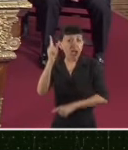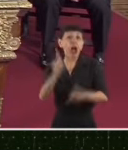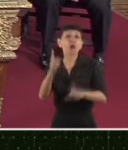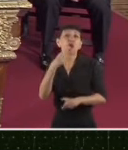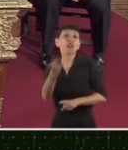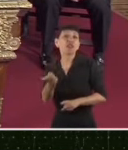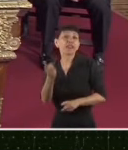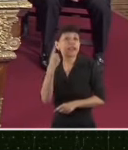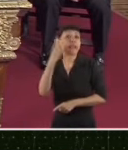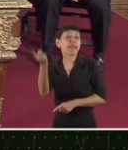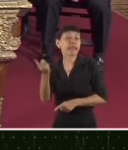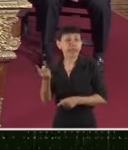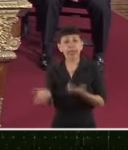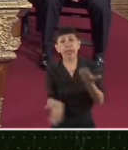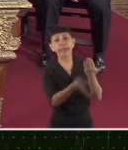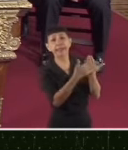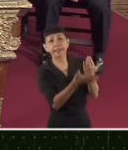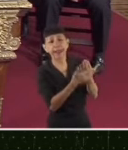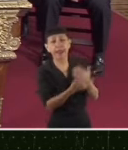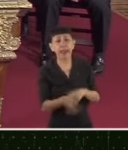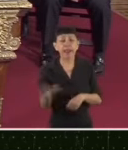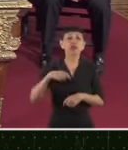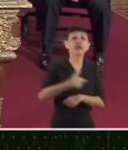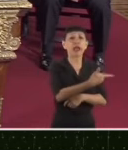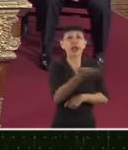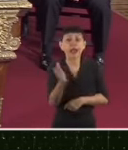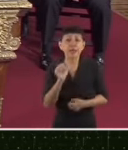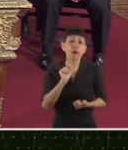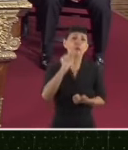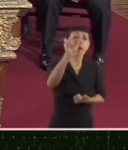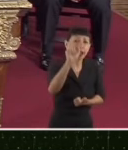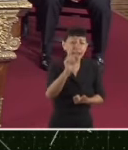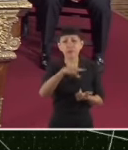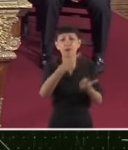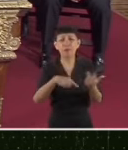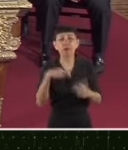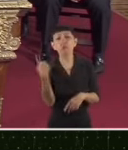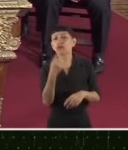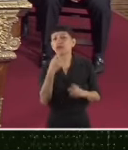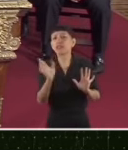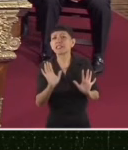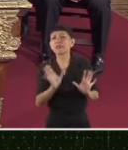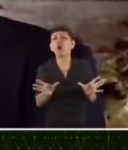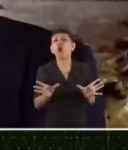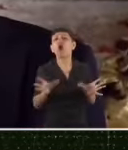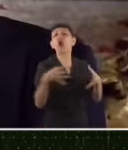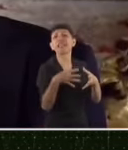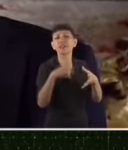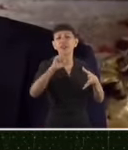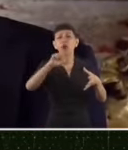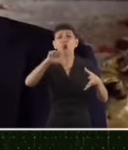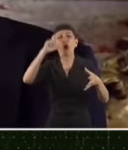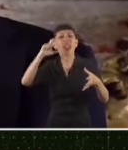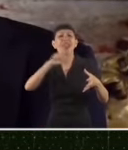físicamente, digamos, el expediente en la Cámara de Contencios Administrativos Federal de la Capital Federal, nosotros